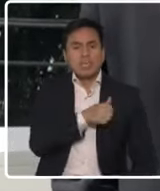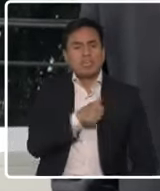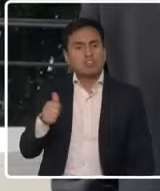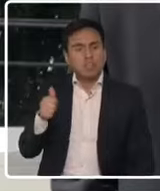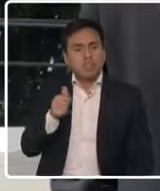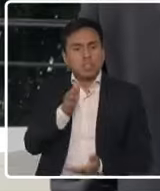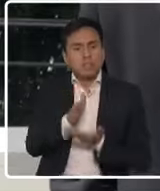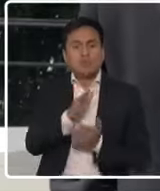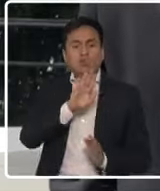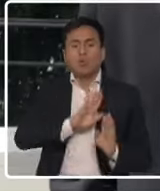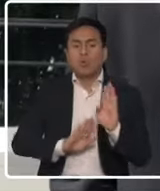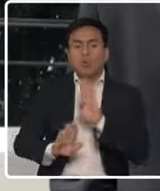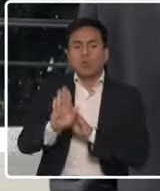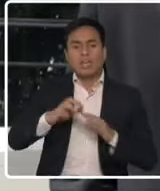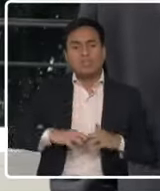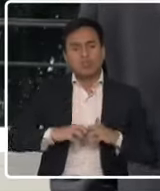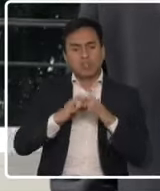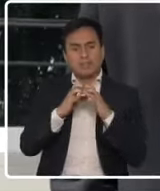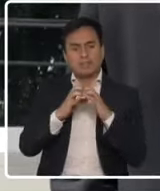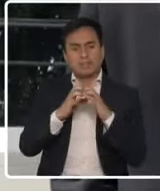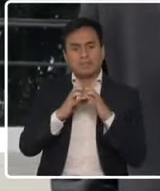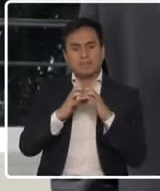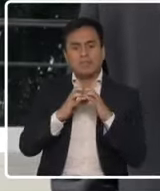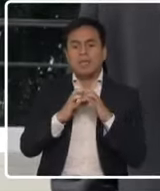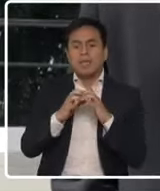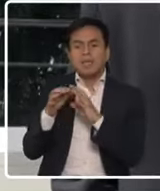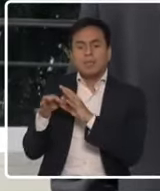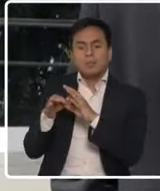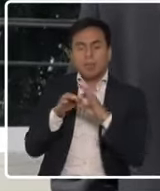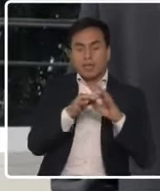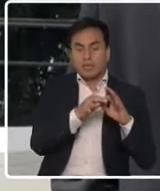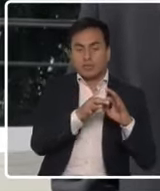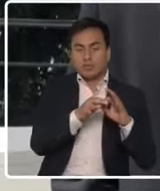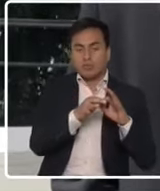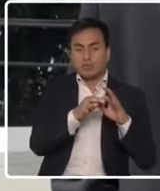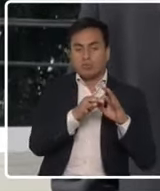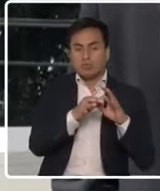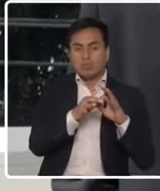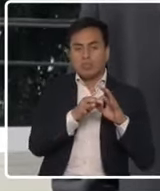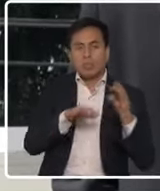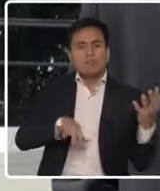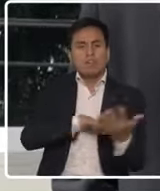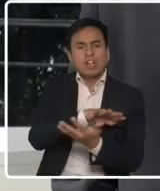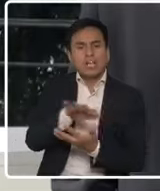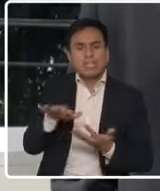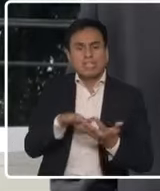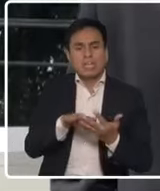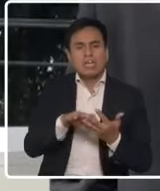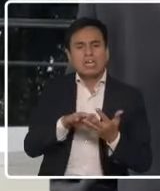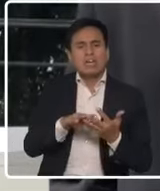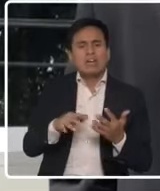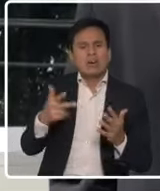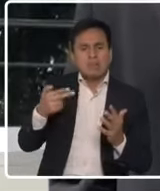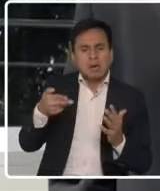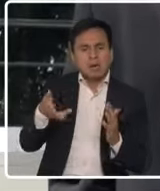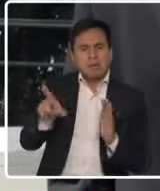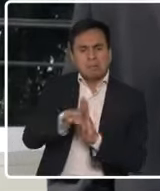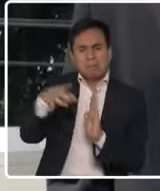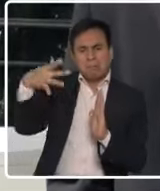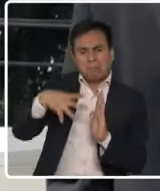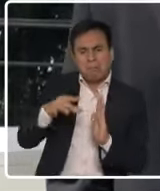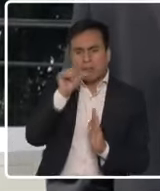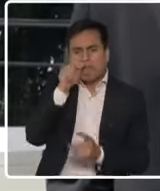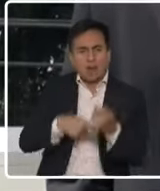todos, cuidar y fortalecer. Y por eso, frente a la violencia de la delincuencia, frente